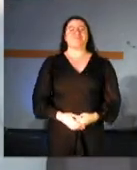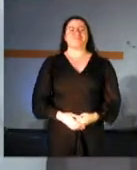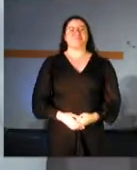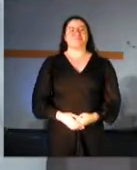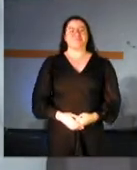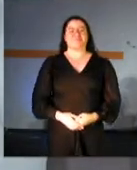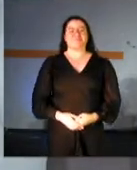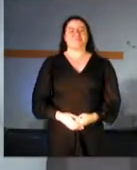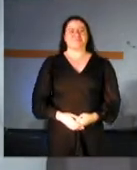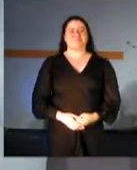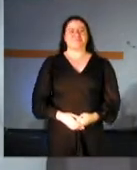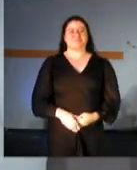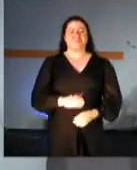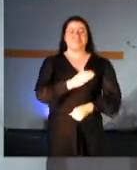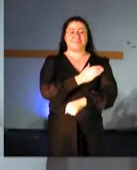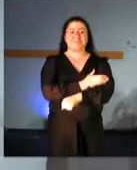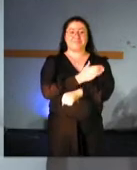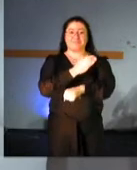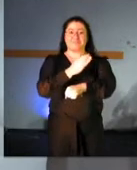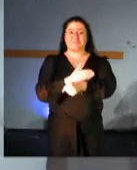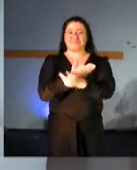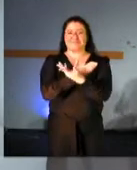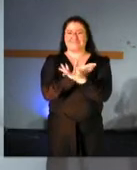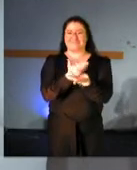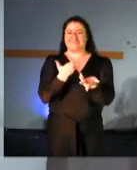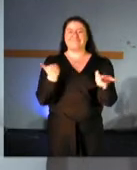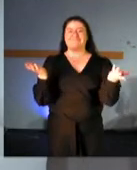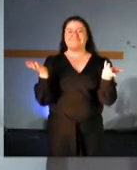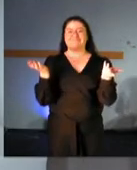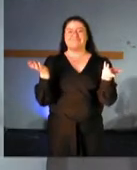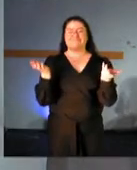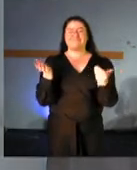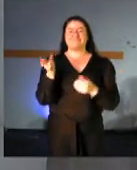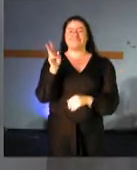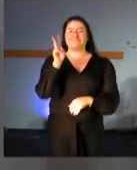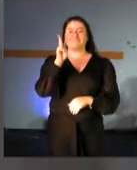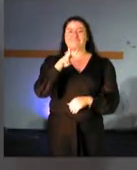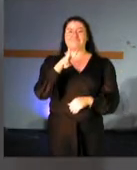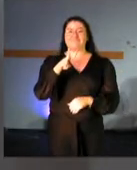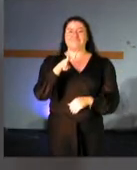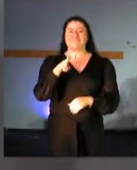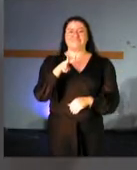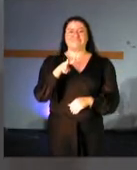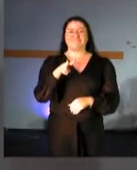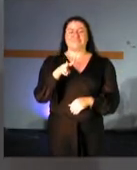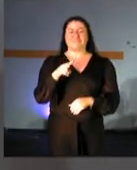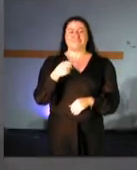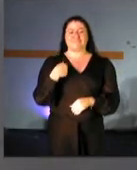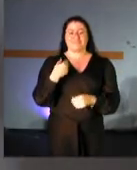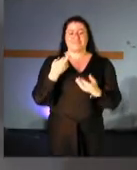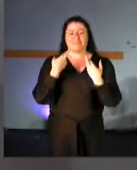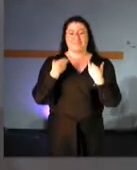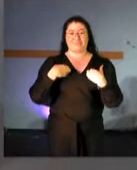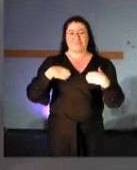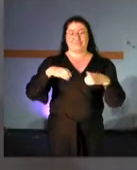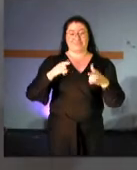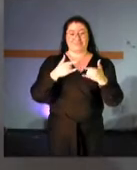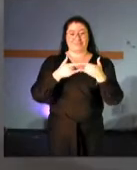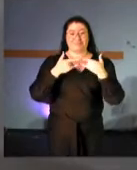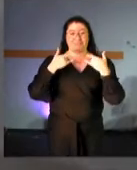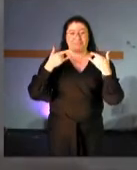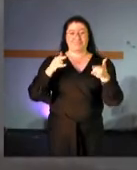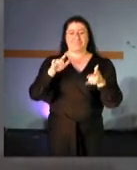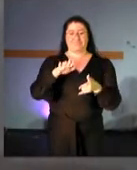Rara vez, compañeros y compañeras, he tenido un honor de estar con representantes de la historia